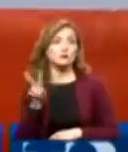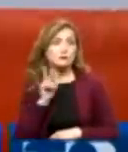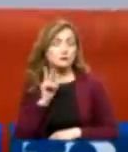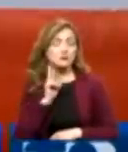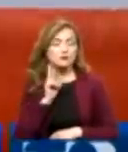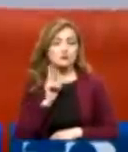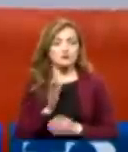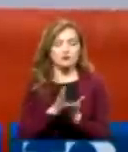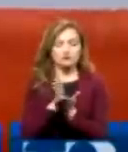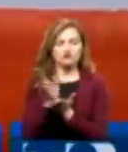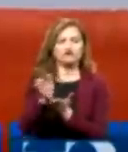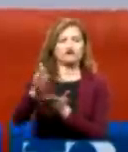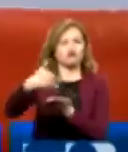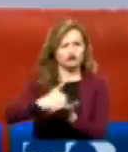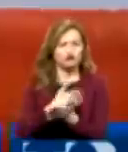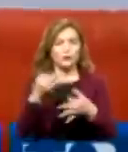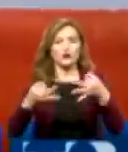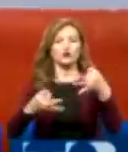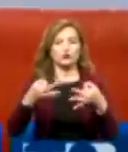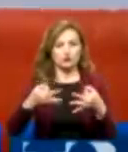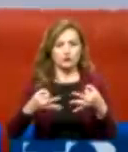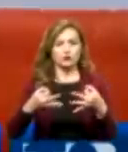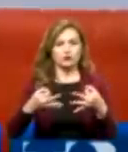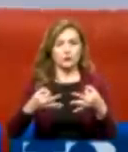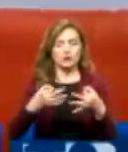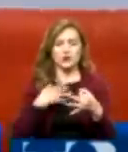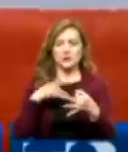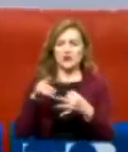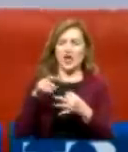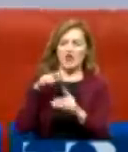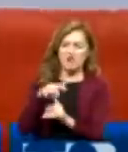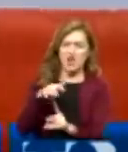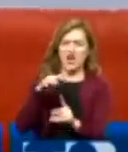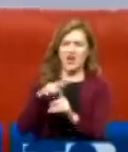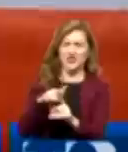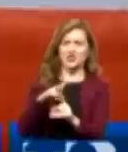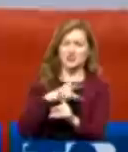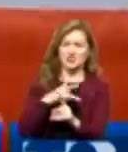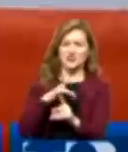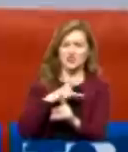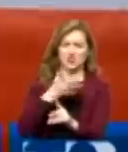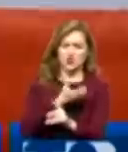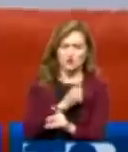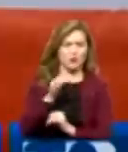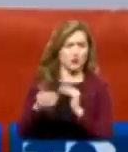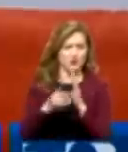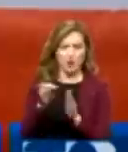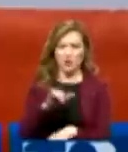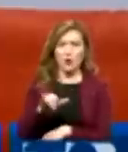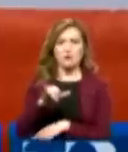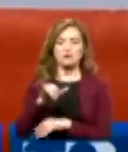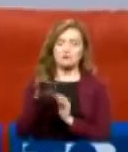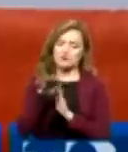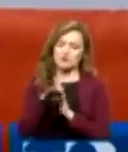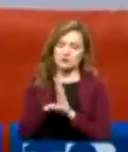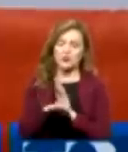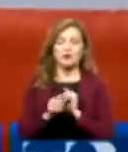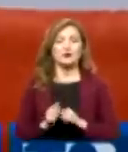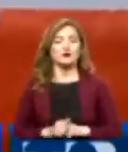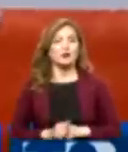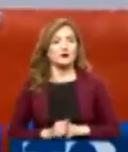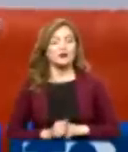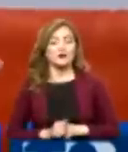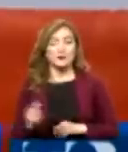que el acceso a la justicia sea lo menos revictimizante. Y creo que en ese sentido, Verónica ahorita nos está diciendo que se ha topado